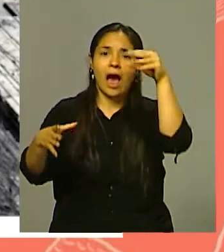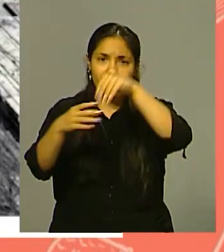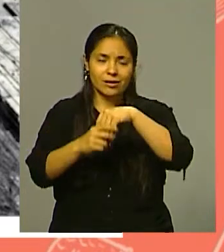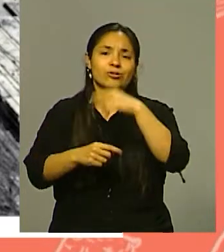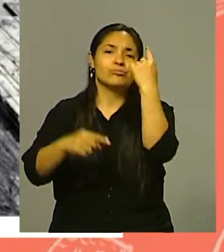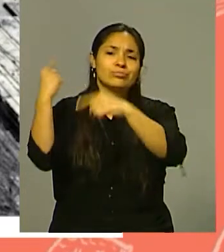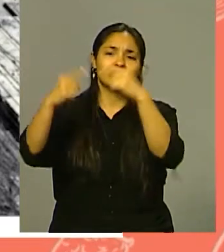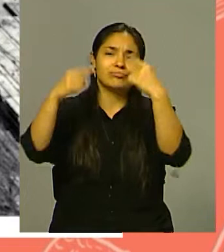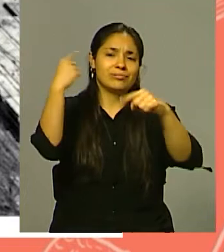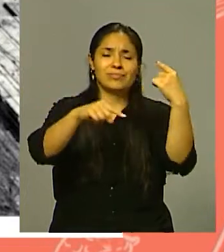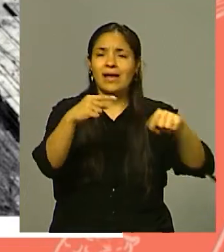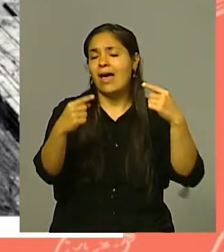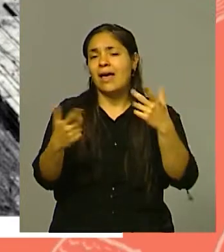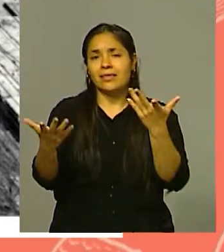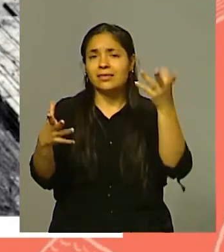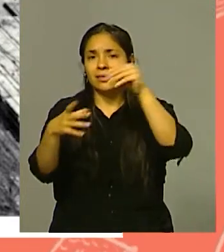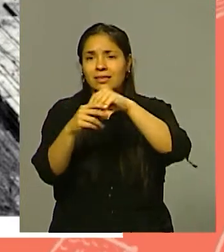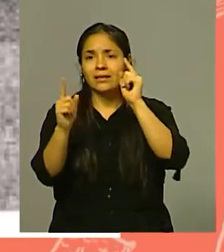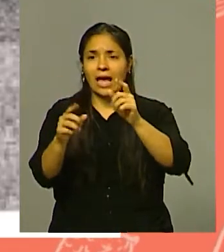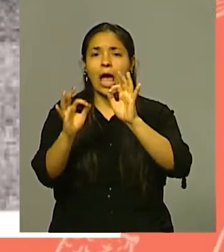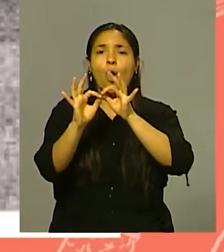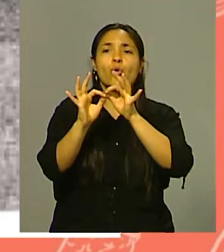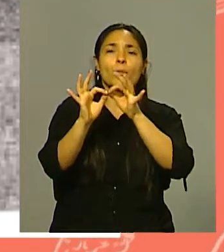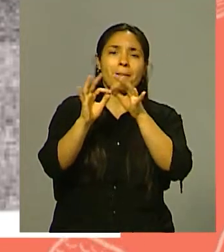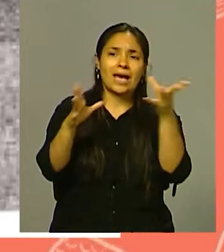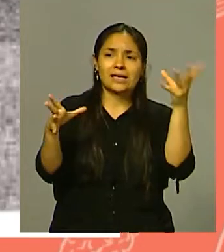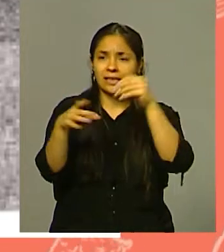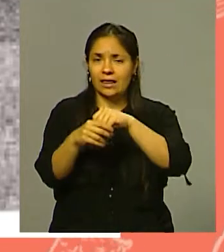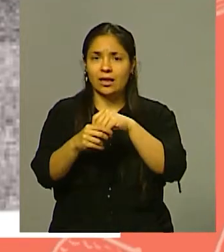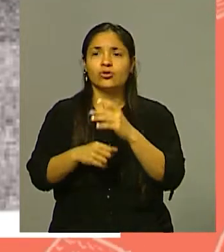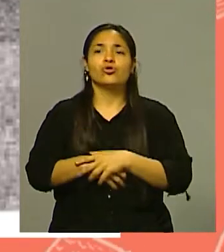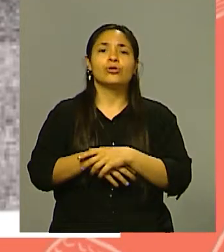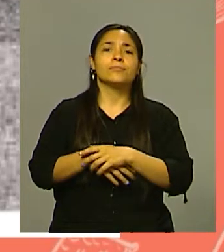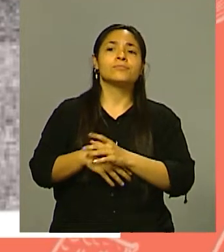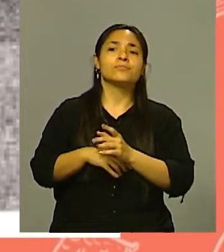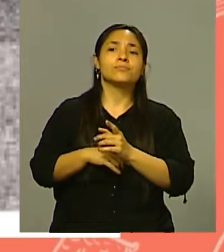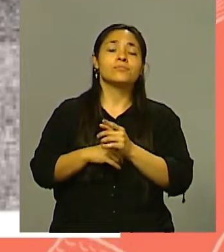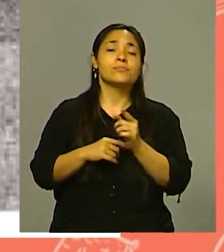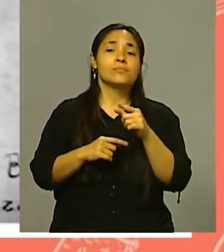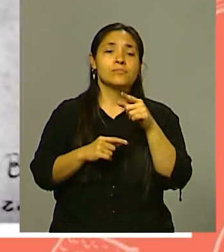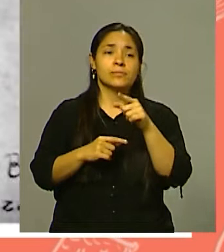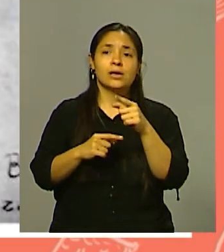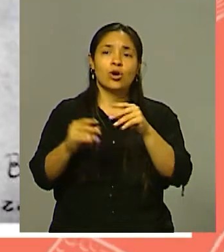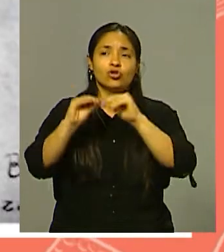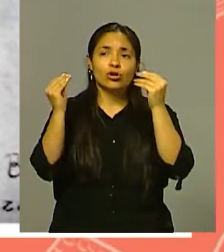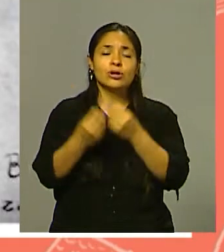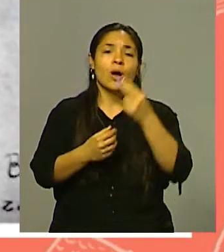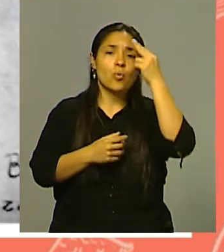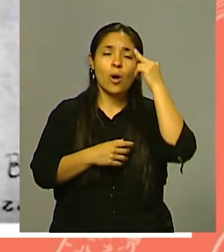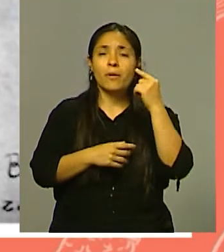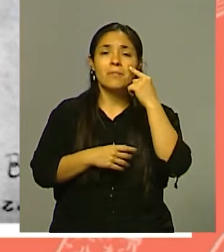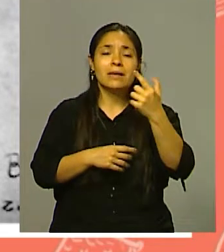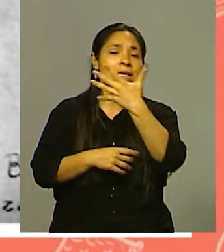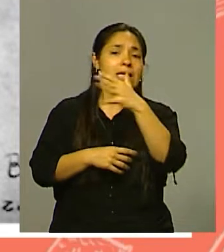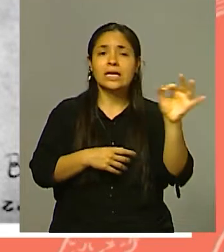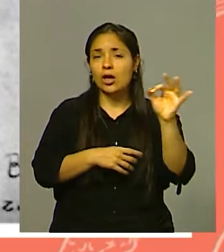diversas nacionalidades, sí, sobre todo europeas, y entre ellos hubo unos 9.500 españoles